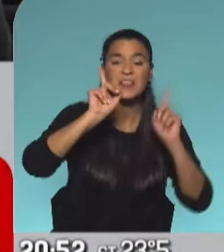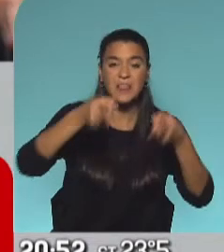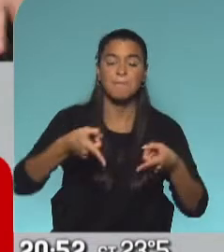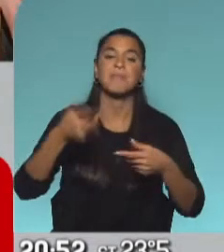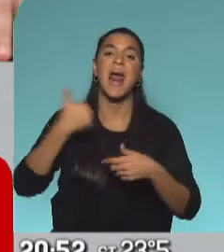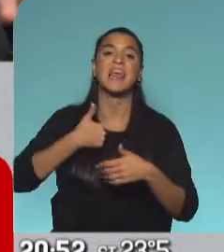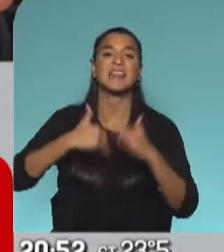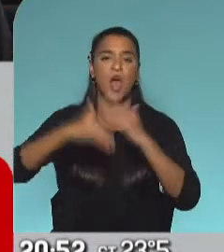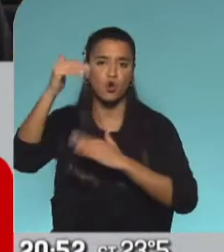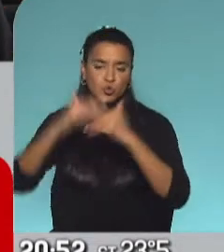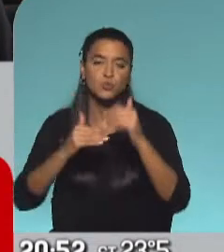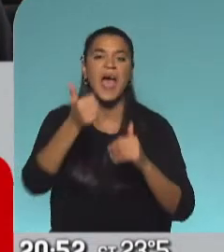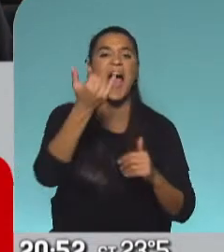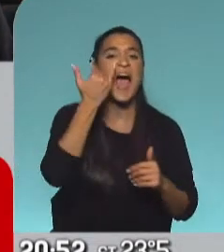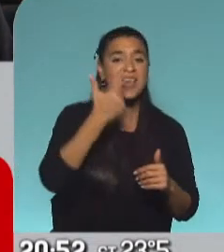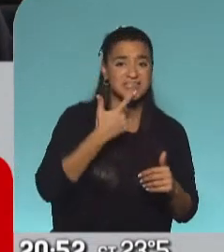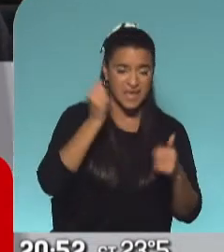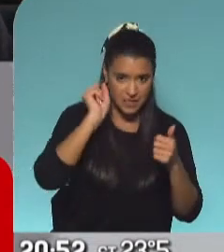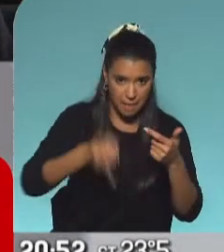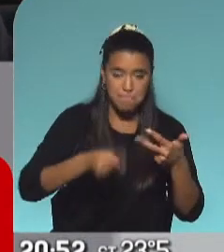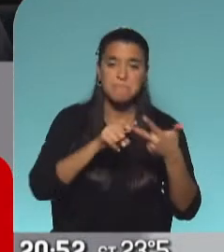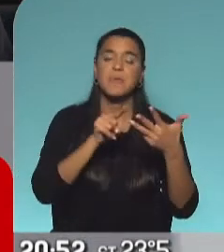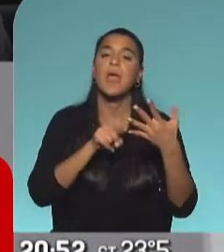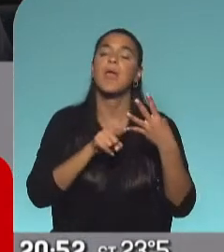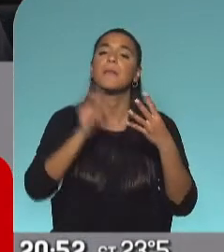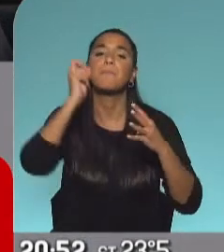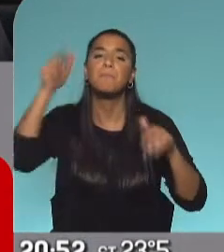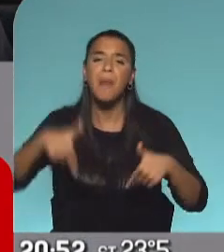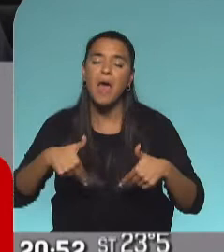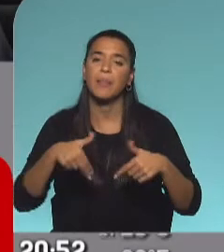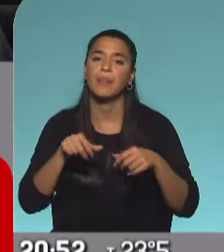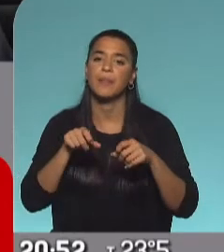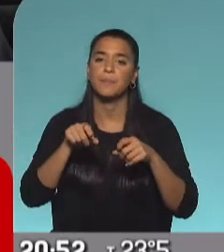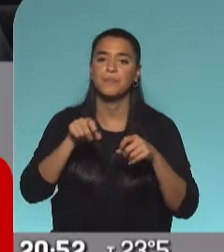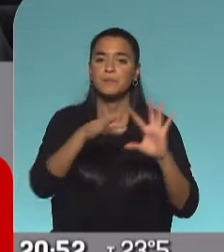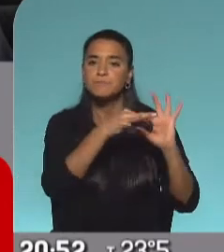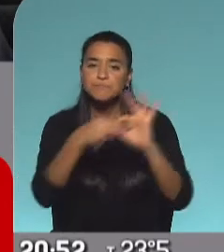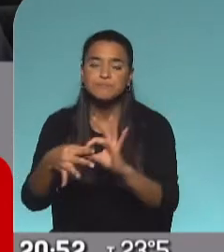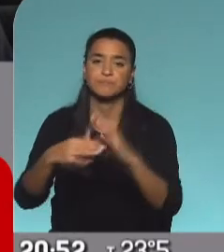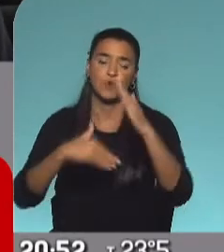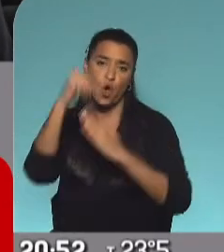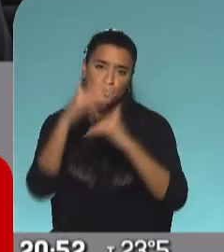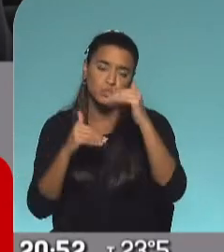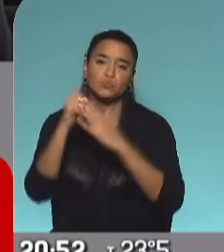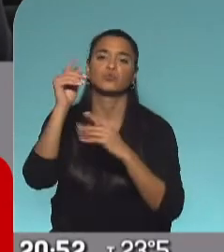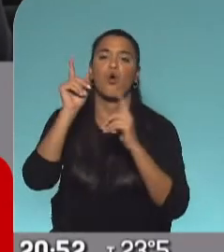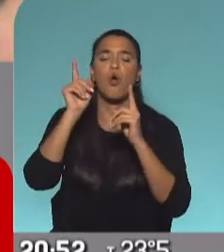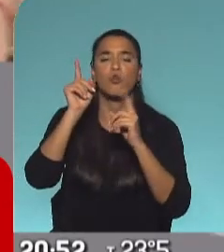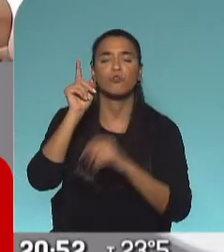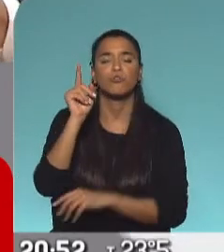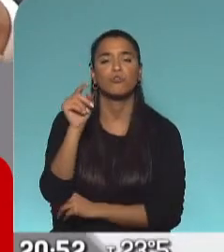AISA, con los programas relacionados a infraestructura,